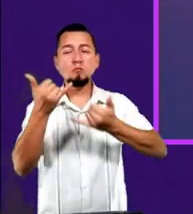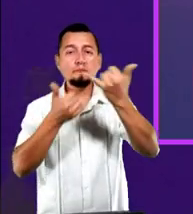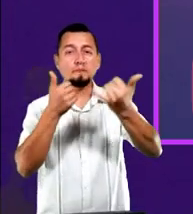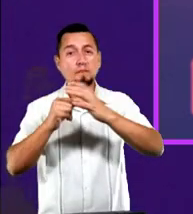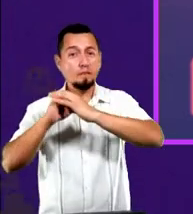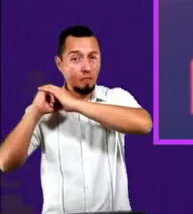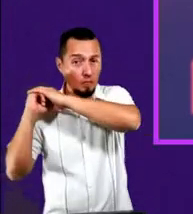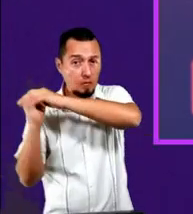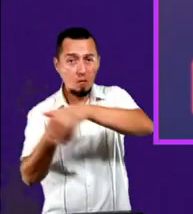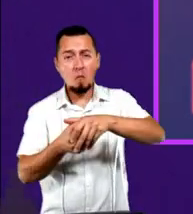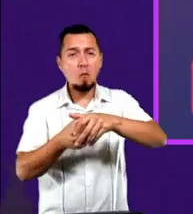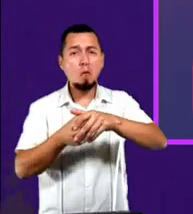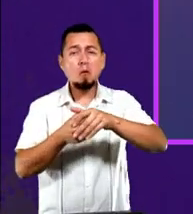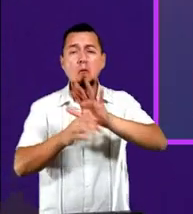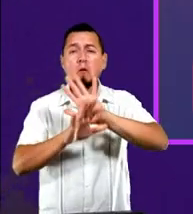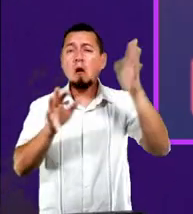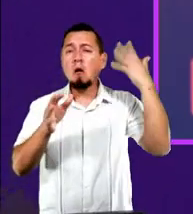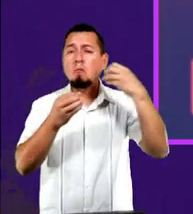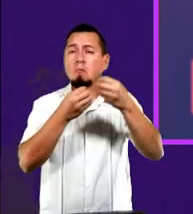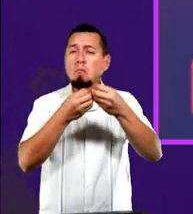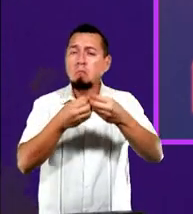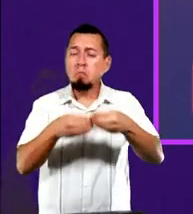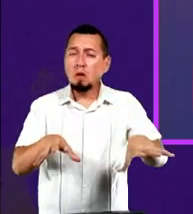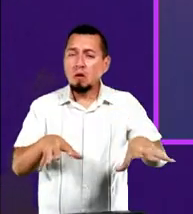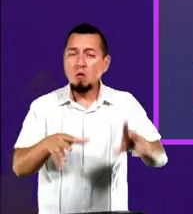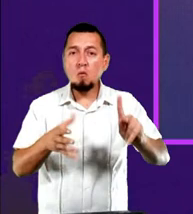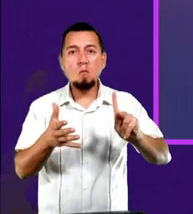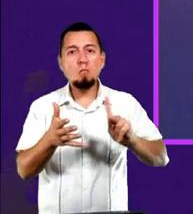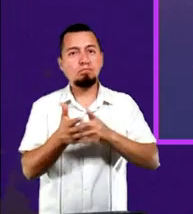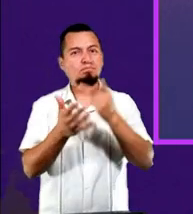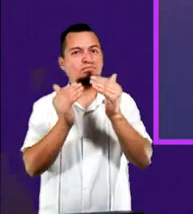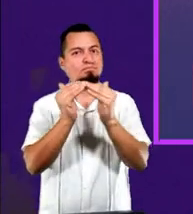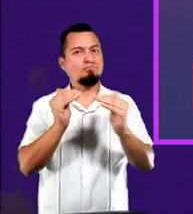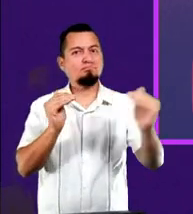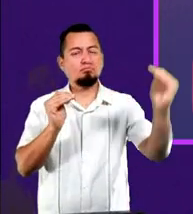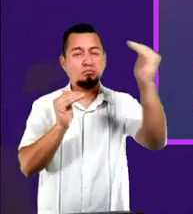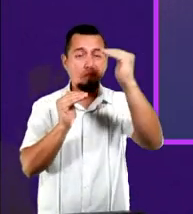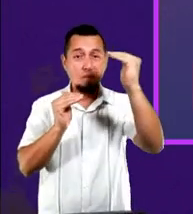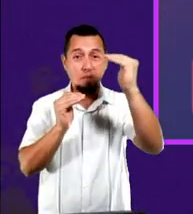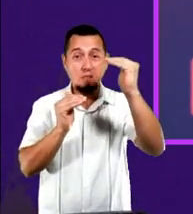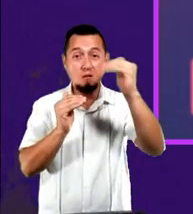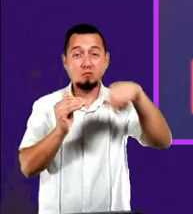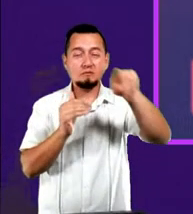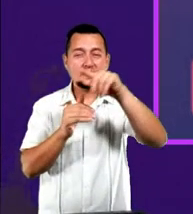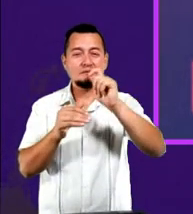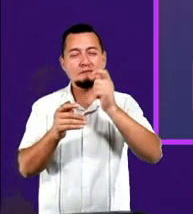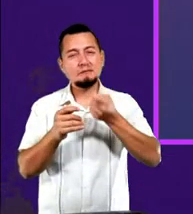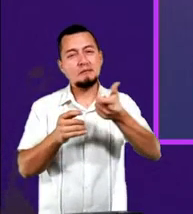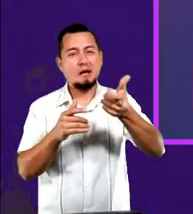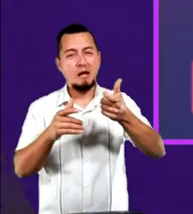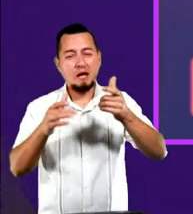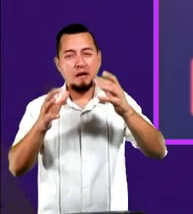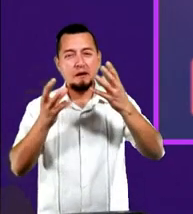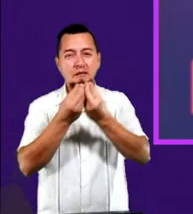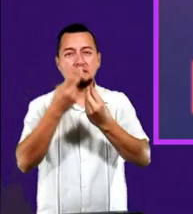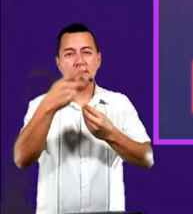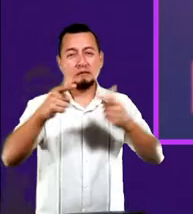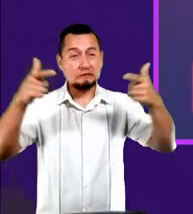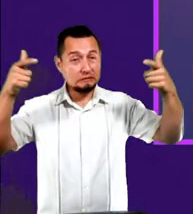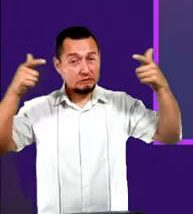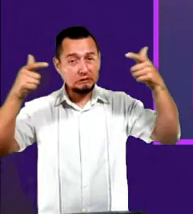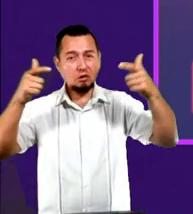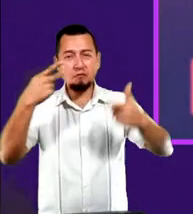béisbol, con los Charros de Jalisco, ha sido escenario de diversos eventos